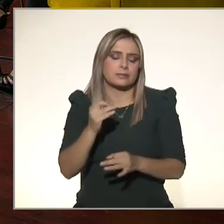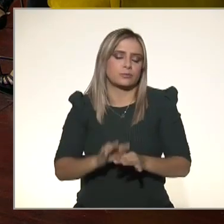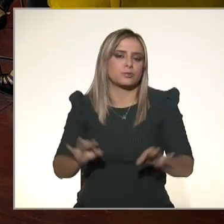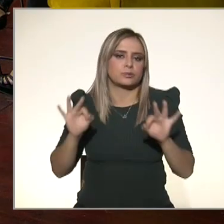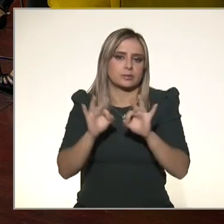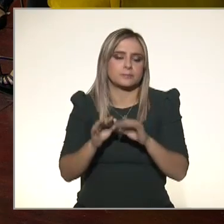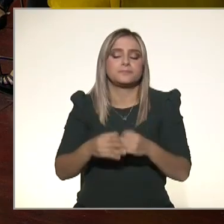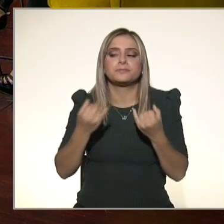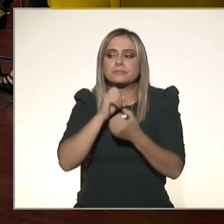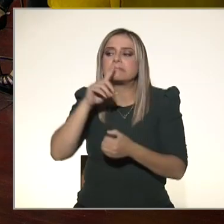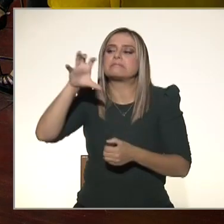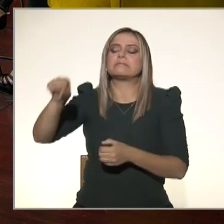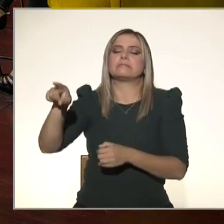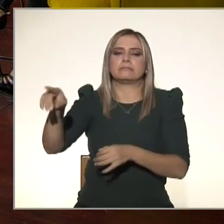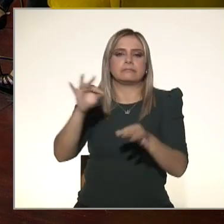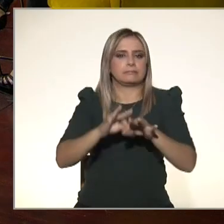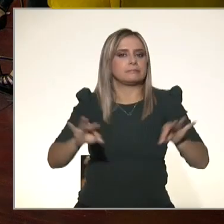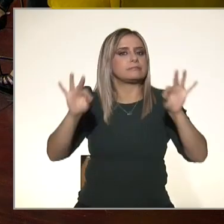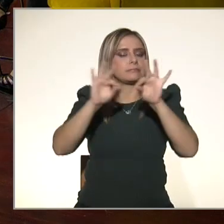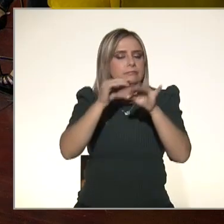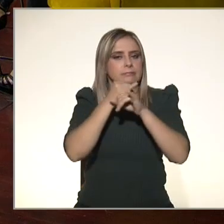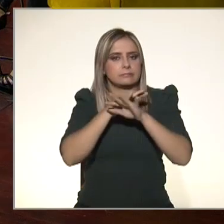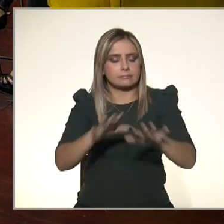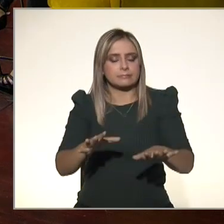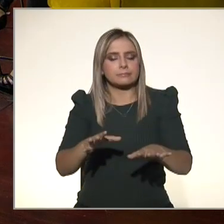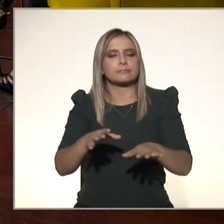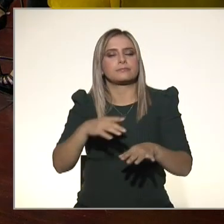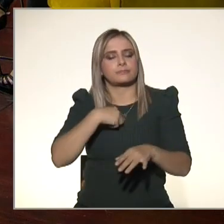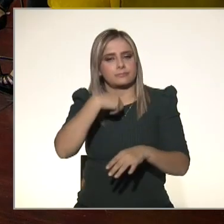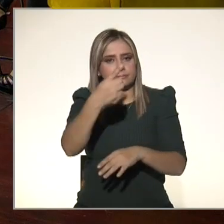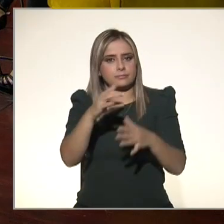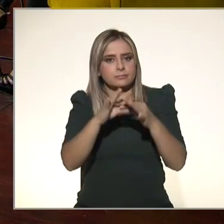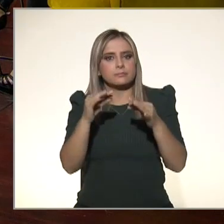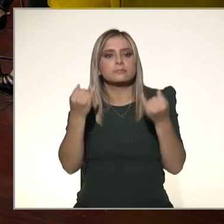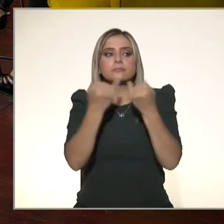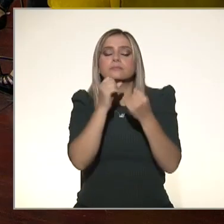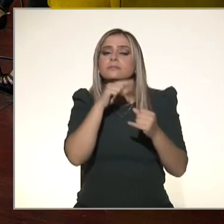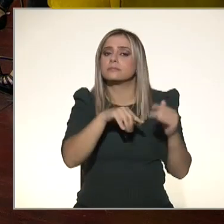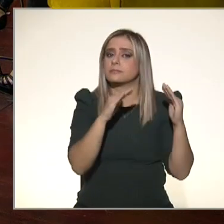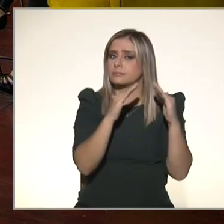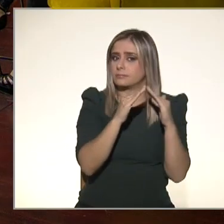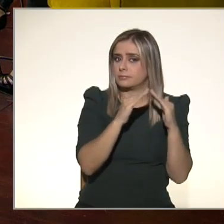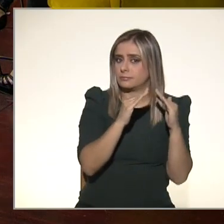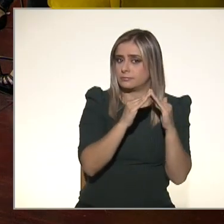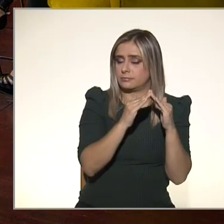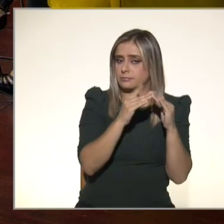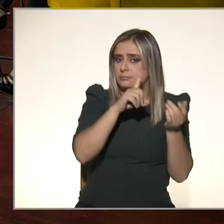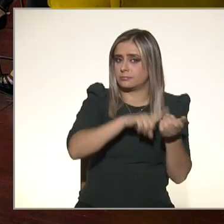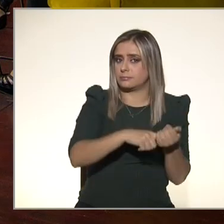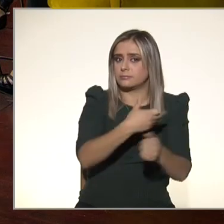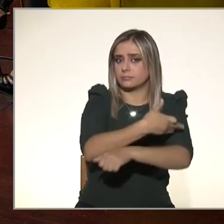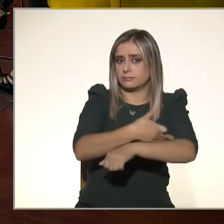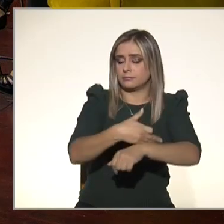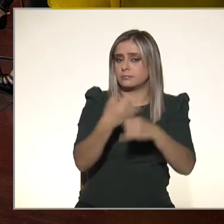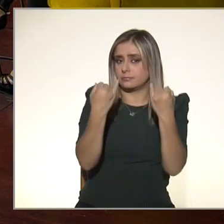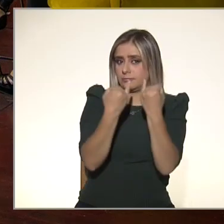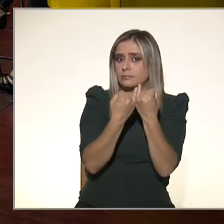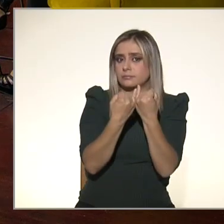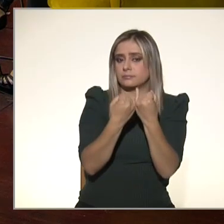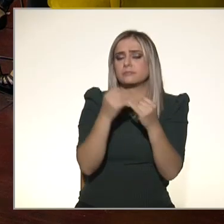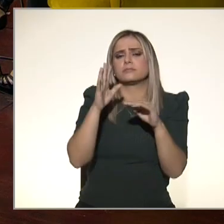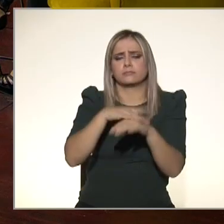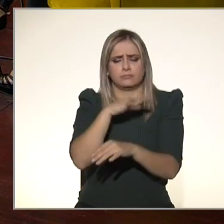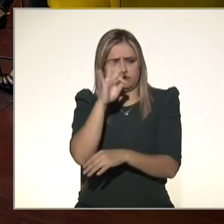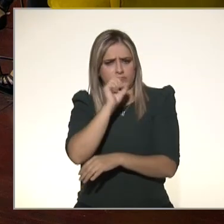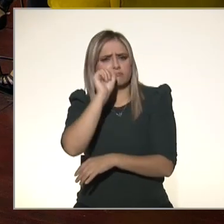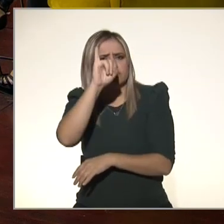súper valioso, me parece que también es importante la casa. Claro. Porque al final del día podemos llegar a tener gente